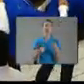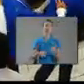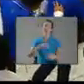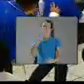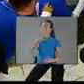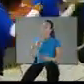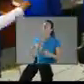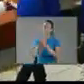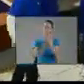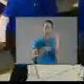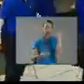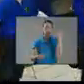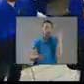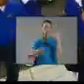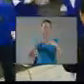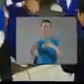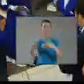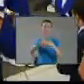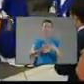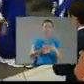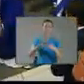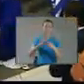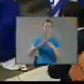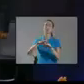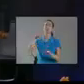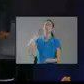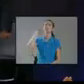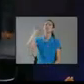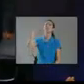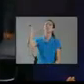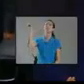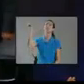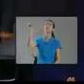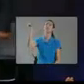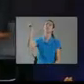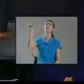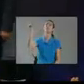enemigos huyan delante de ti,